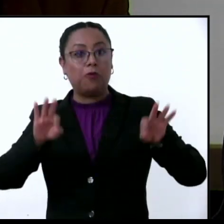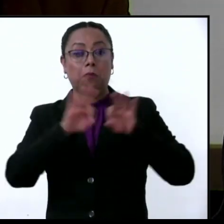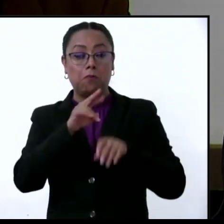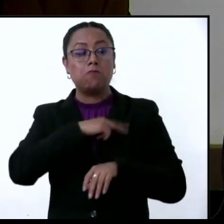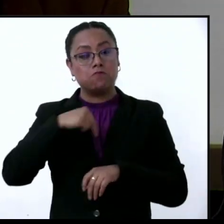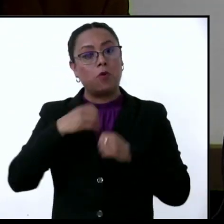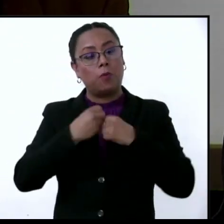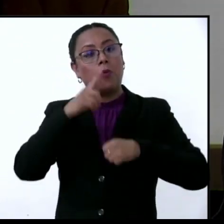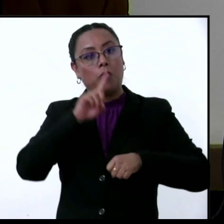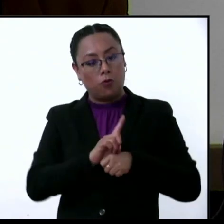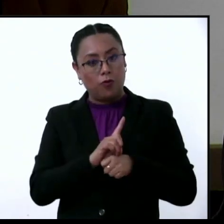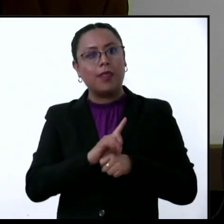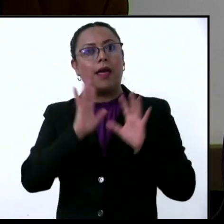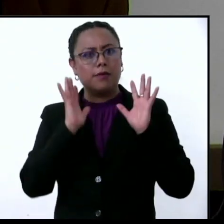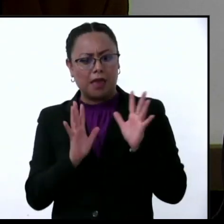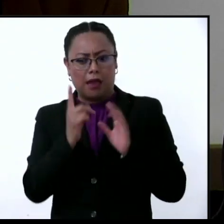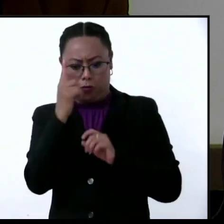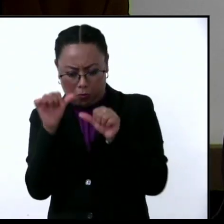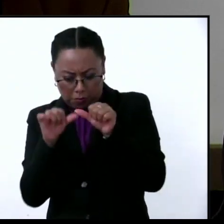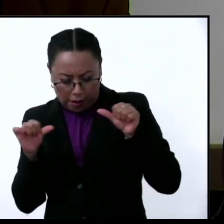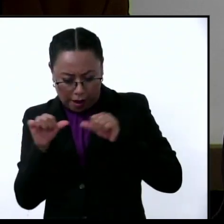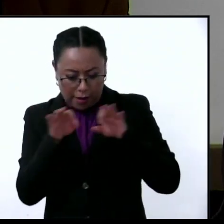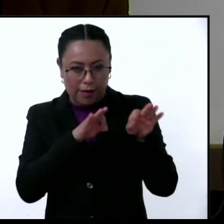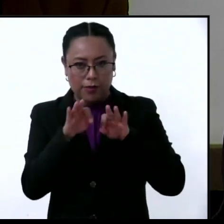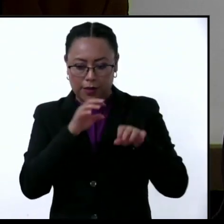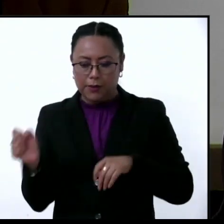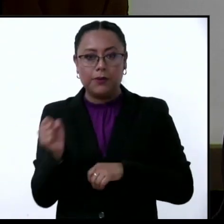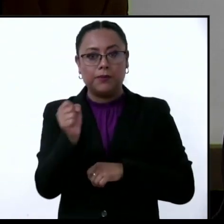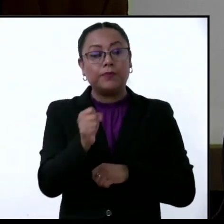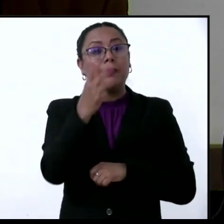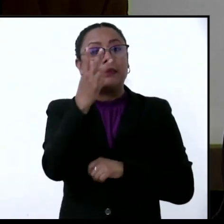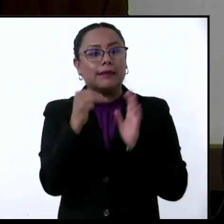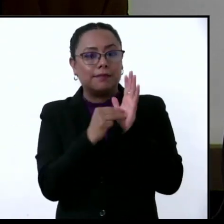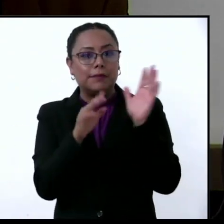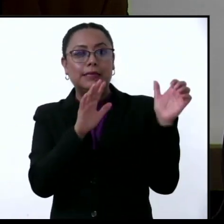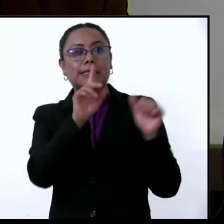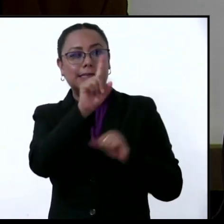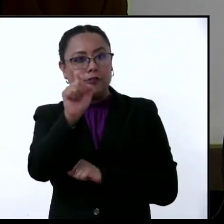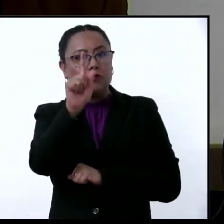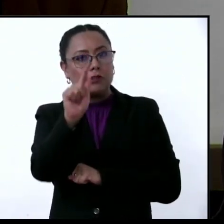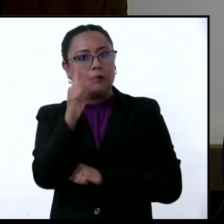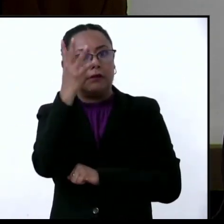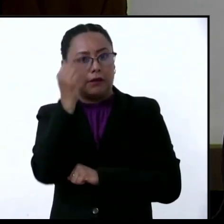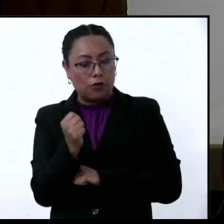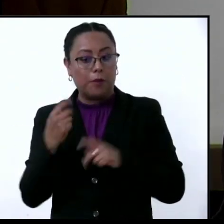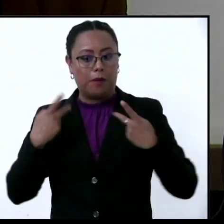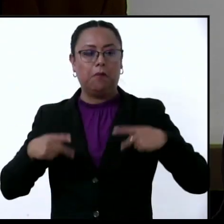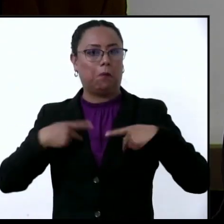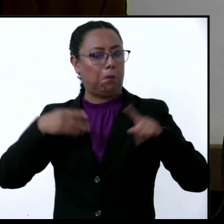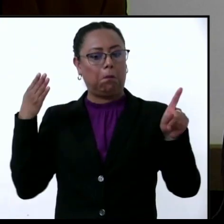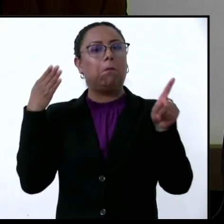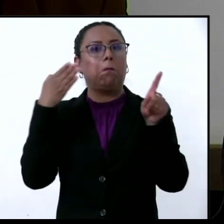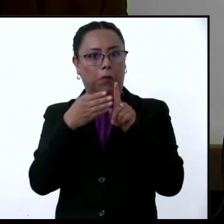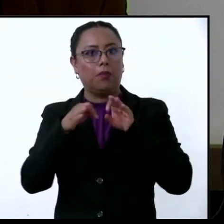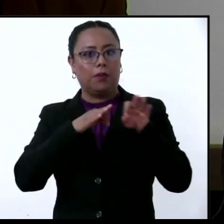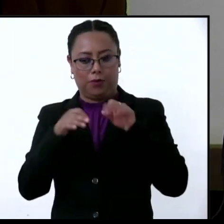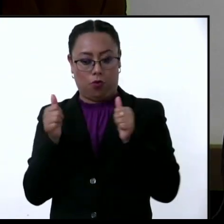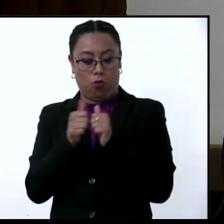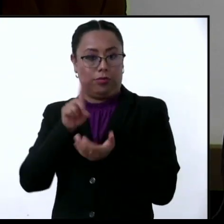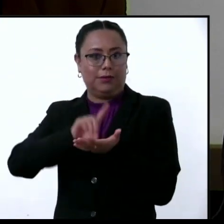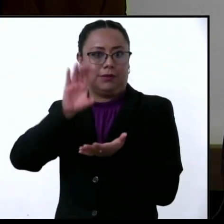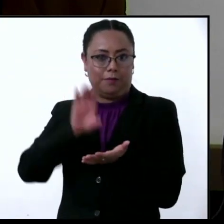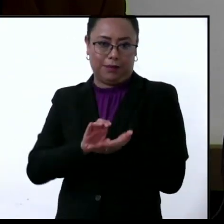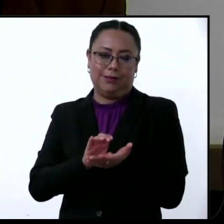oportunidad de colocar en una área laboral a 3,179 personas de manera directa a través de estas